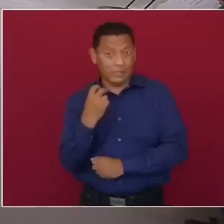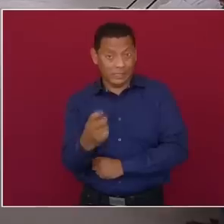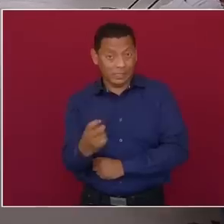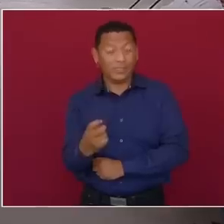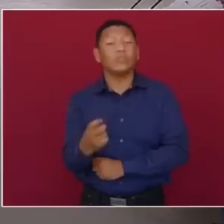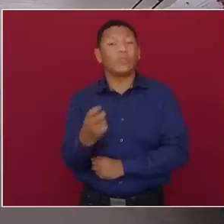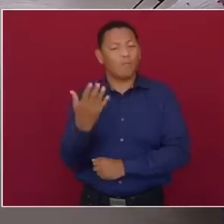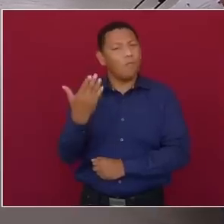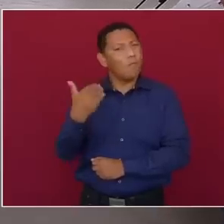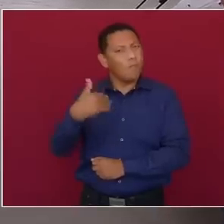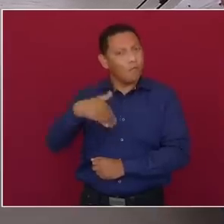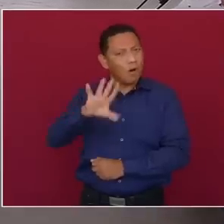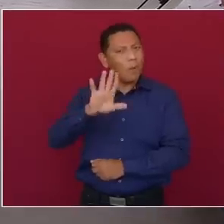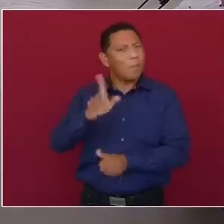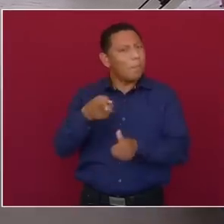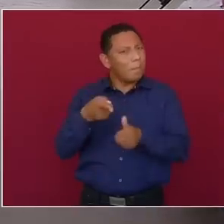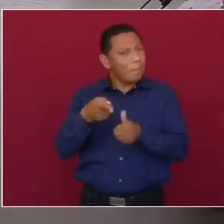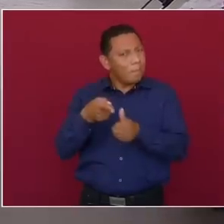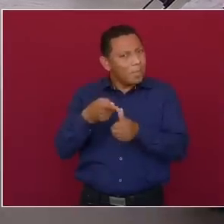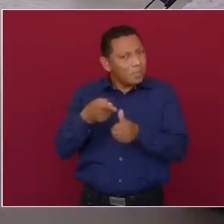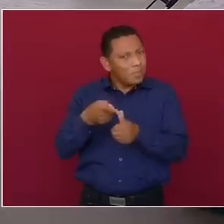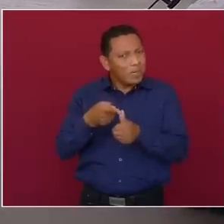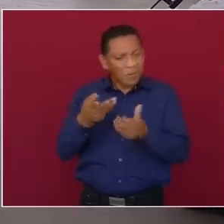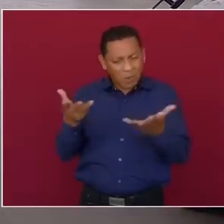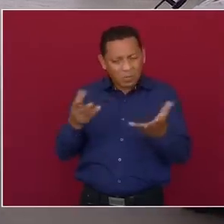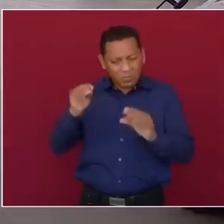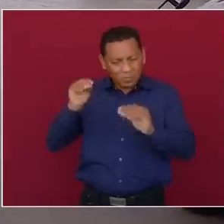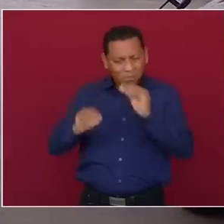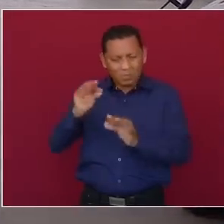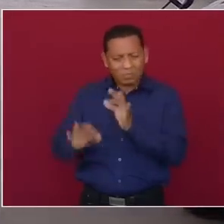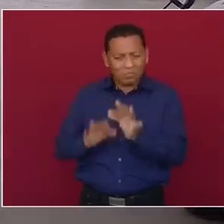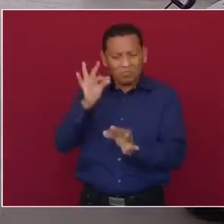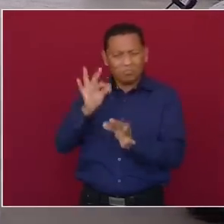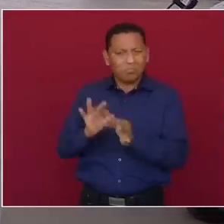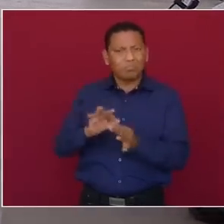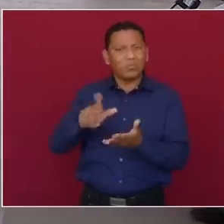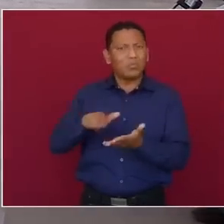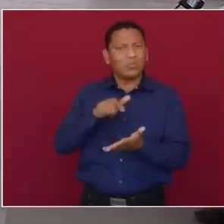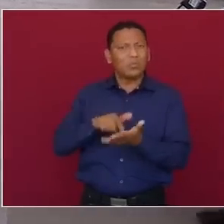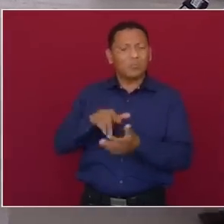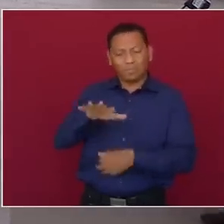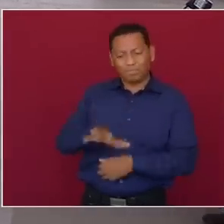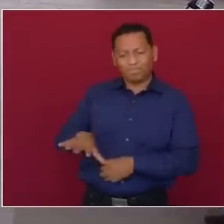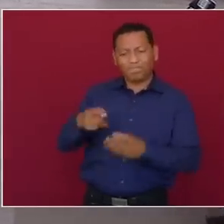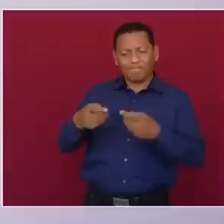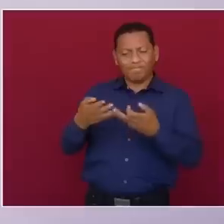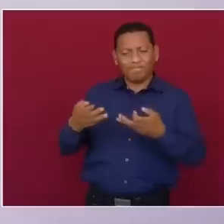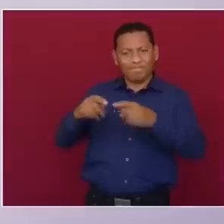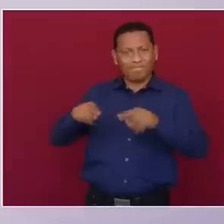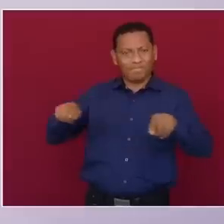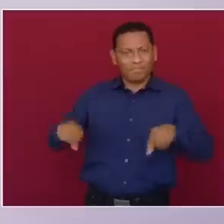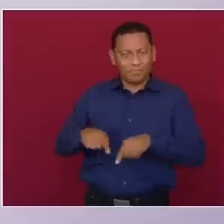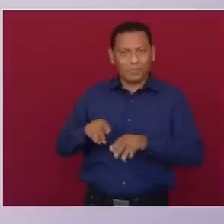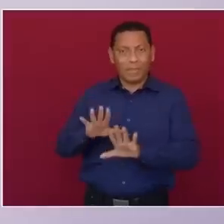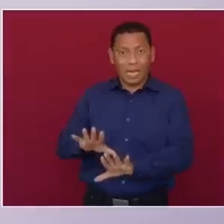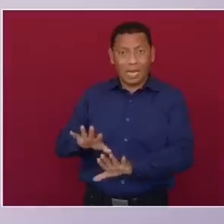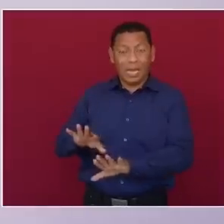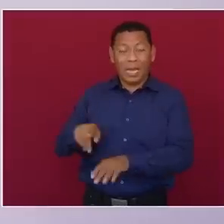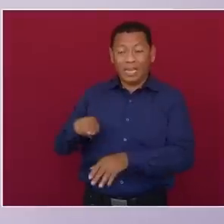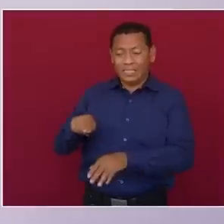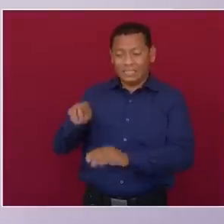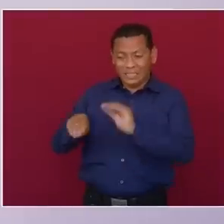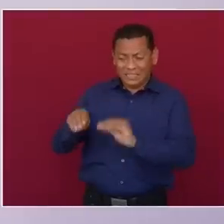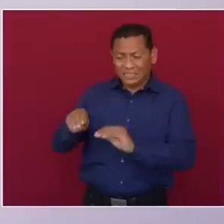fue el primer gran acierto de haber construido en este sitio la refinería. Y mientras eso ocurría,